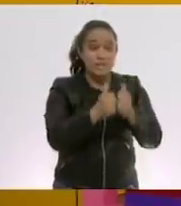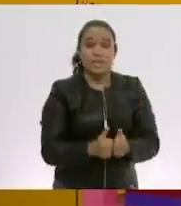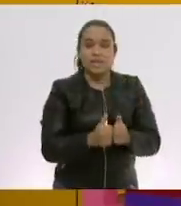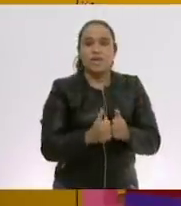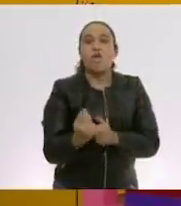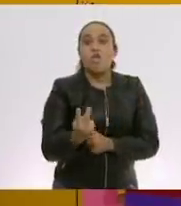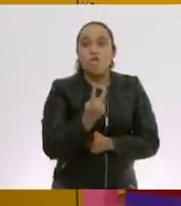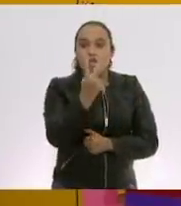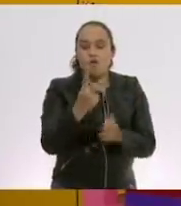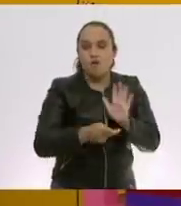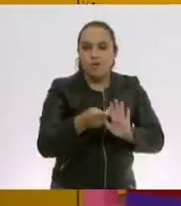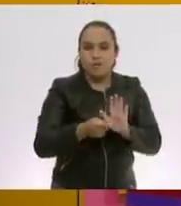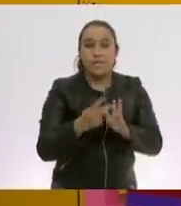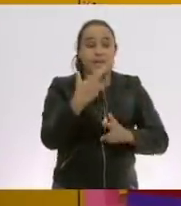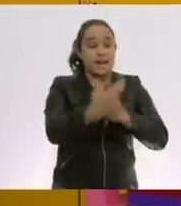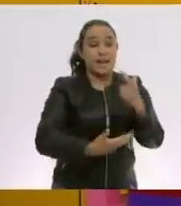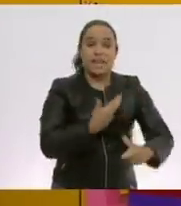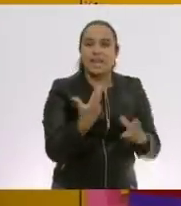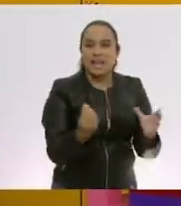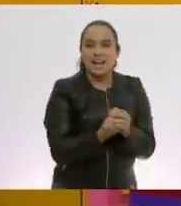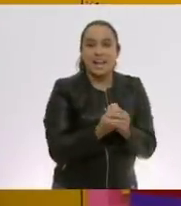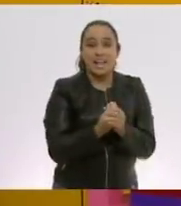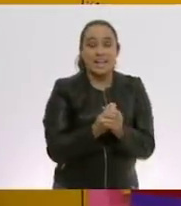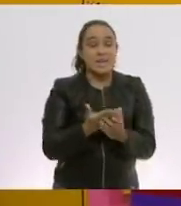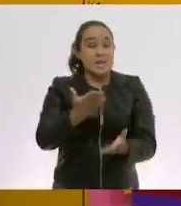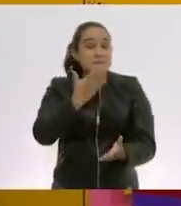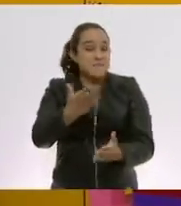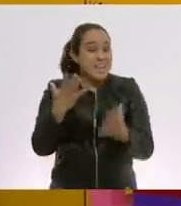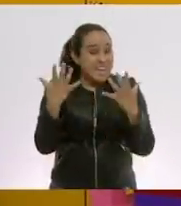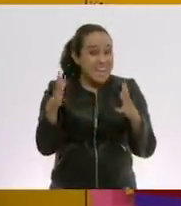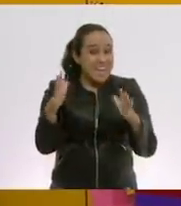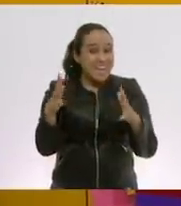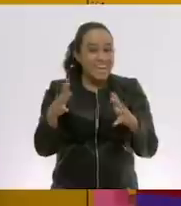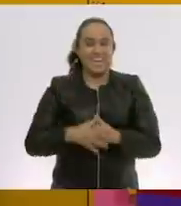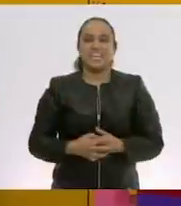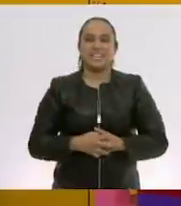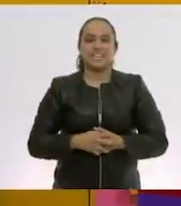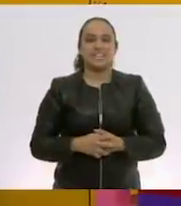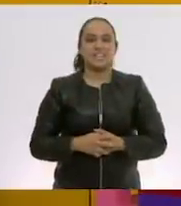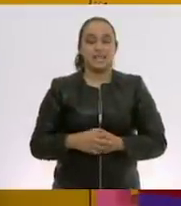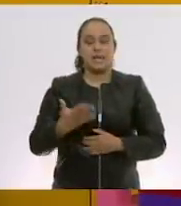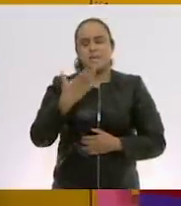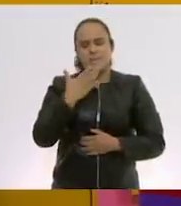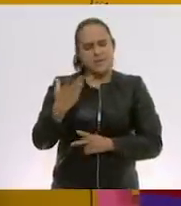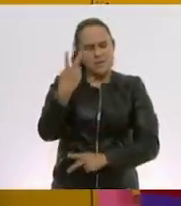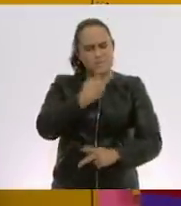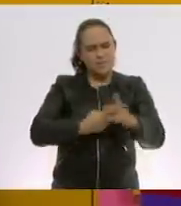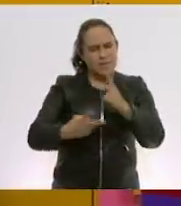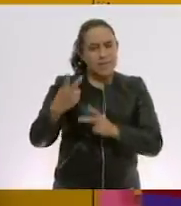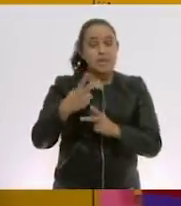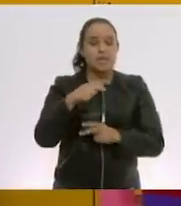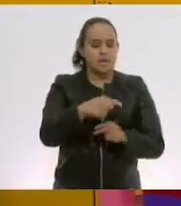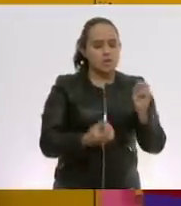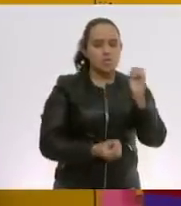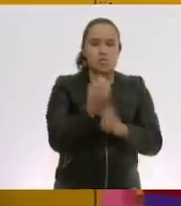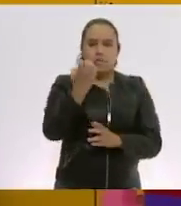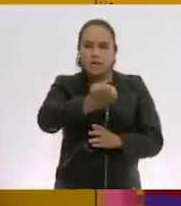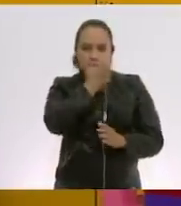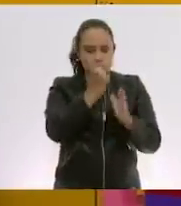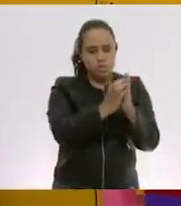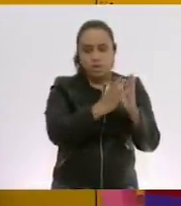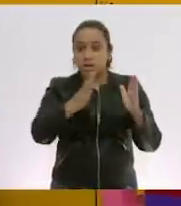2. ¡Regreso a clases! ¡Bravo! Les doy la bienvenida al nuevo ciclo escolar